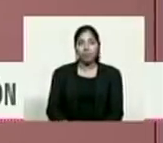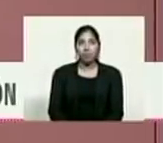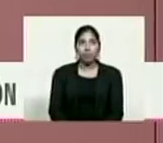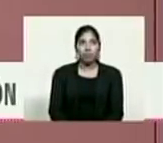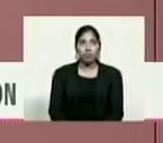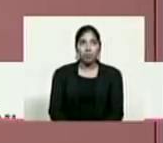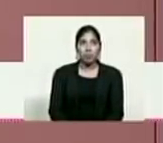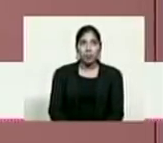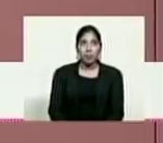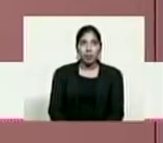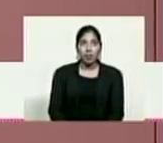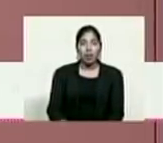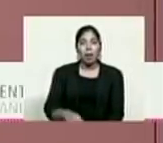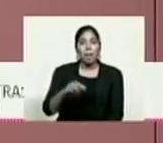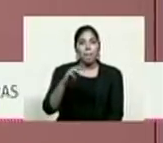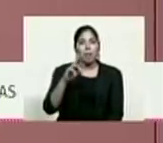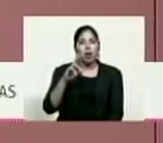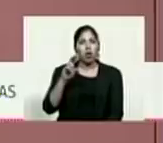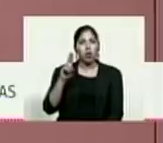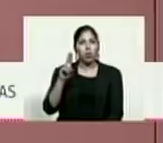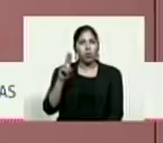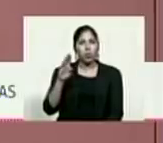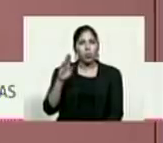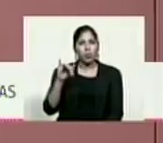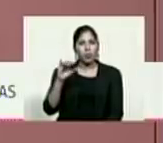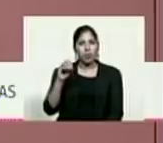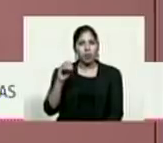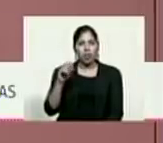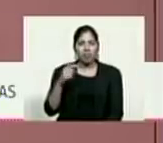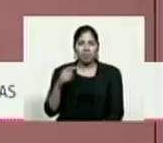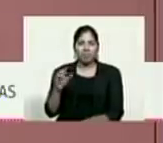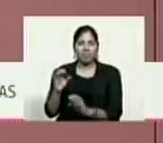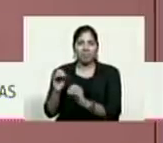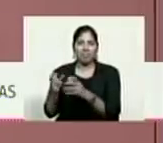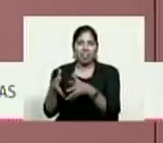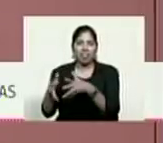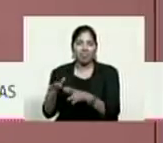Señor Marco Rubio, bueno, usted no le digo nada. Usted es tan psicópata como este Guaidó.